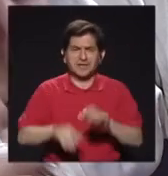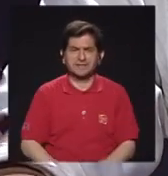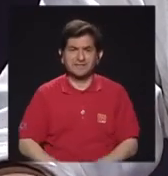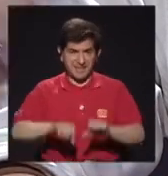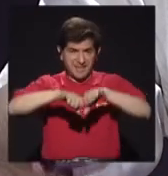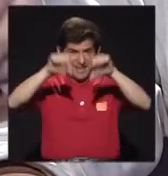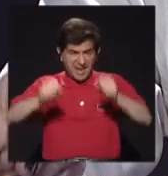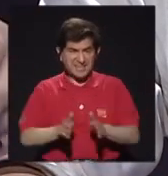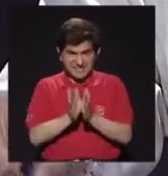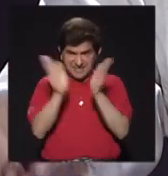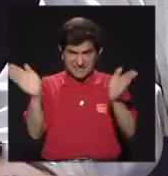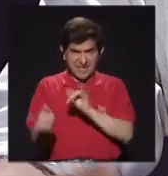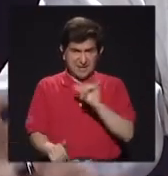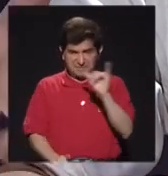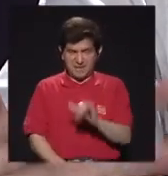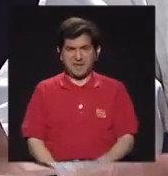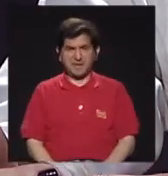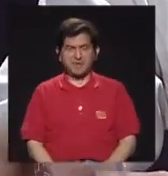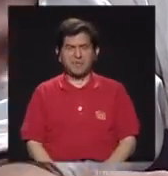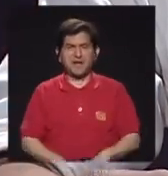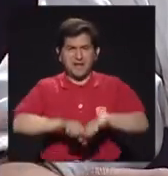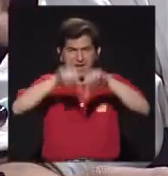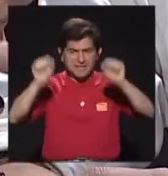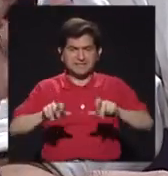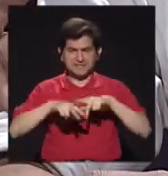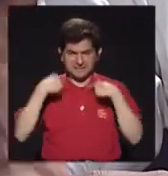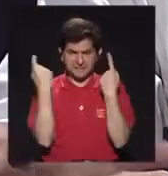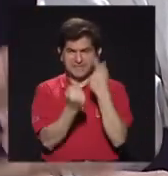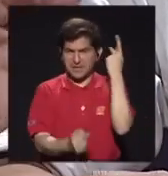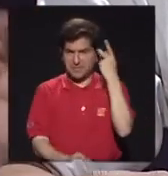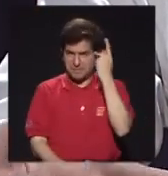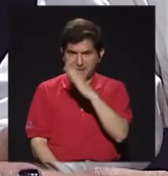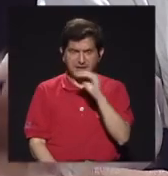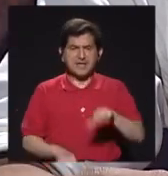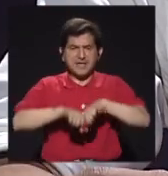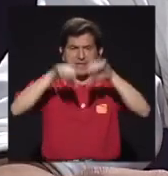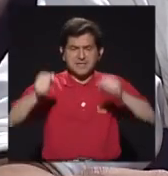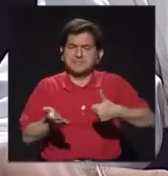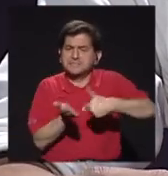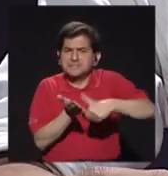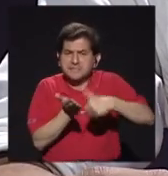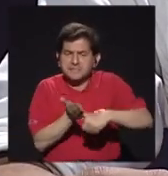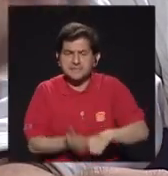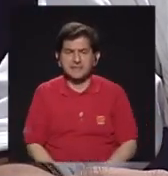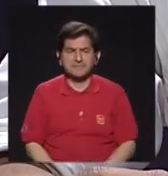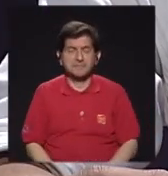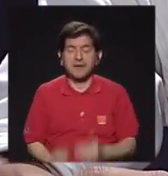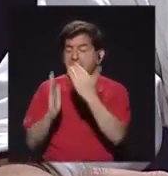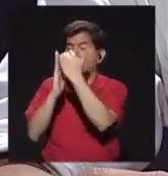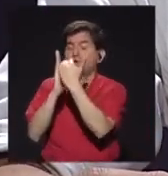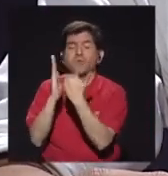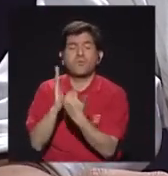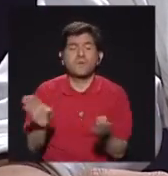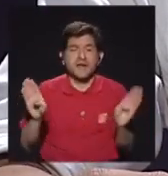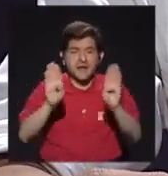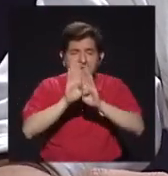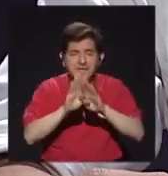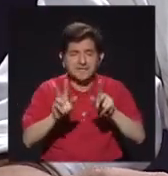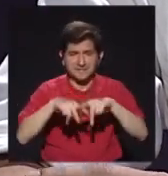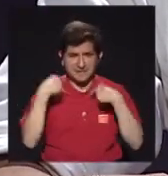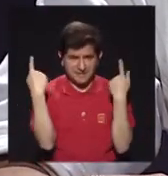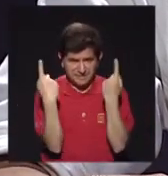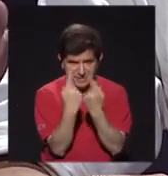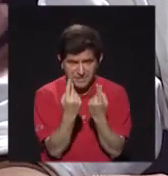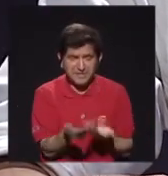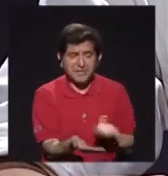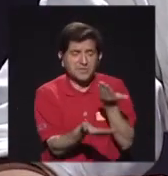en general así como está el sistema de partidos políticos y el sistema electoral que elegimos por listas cerradas de un partido político que